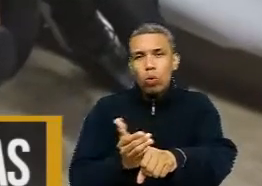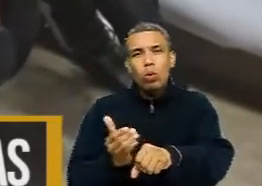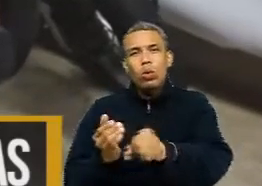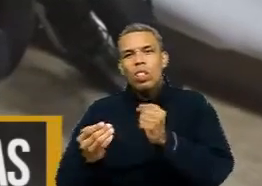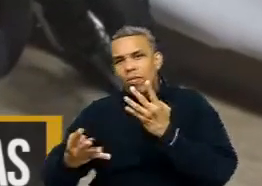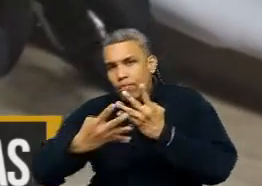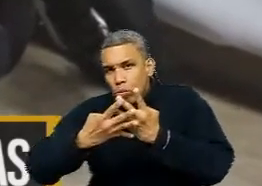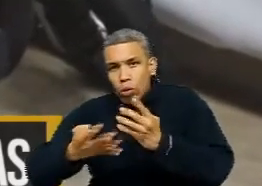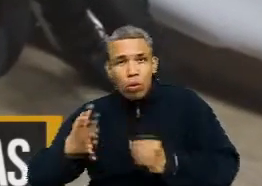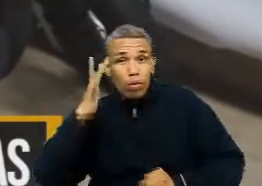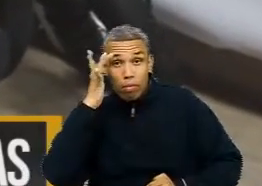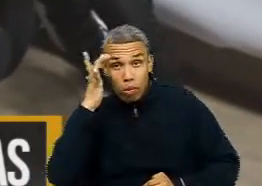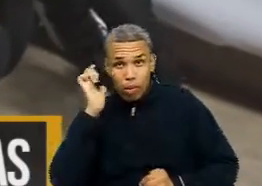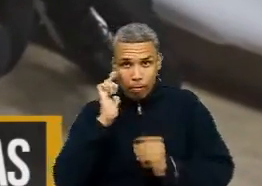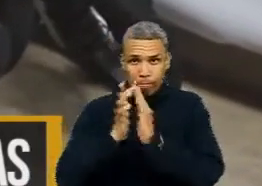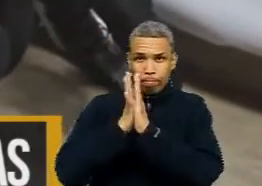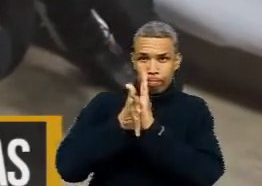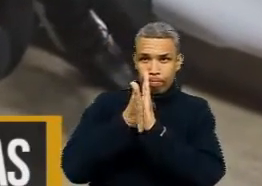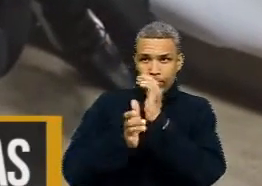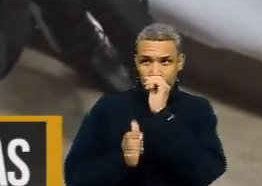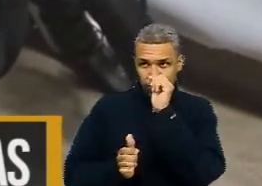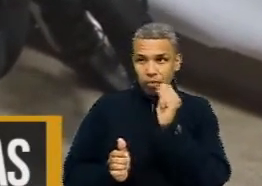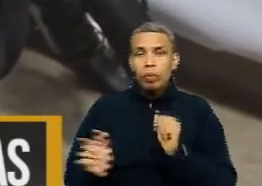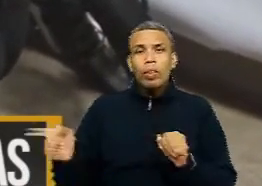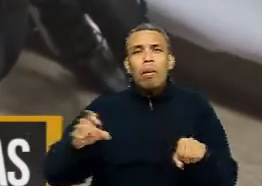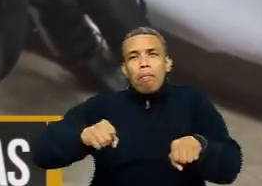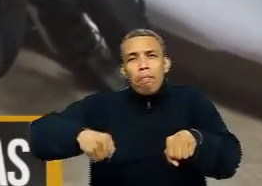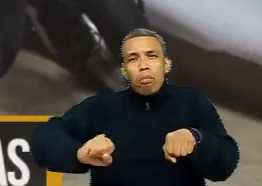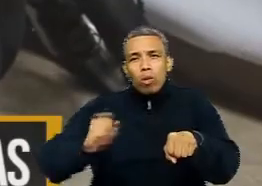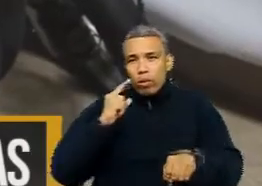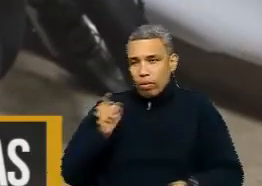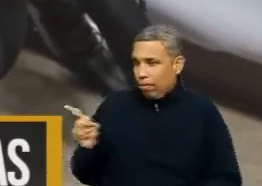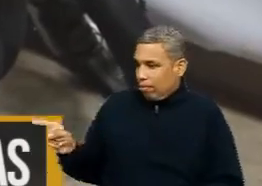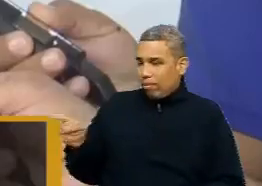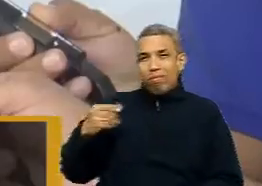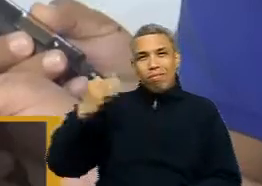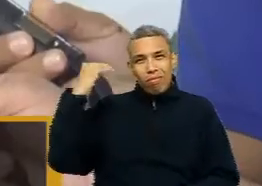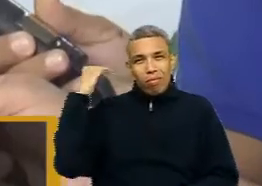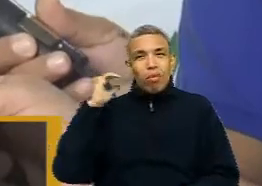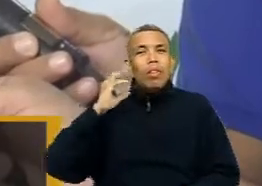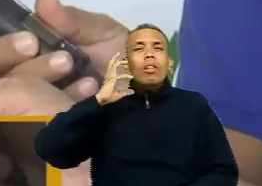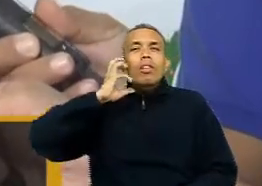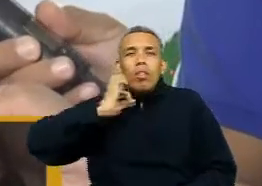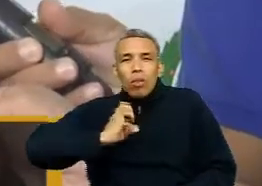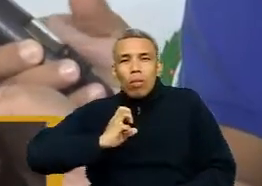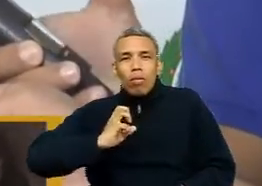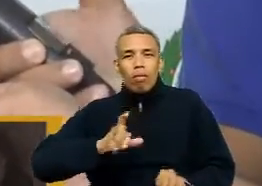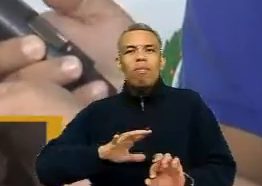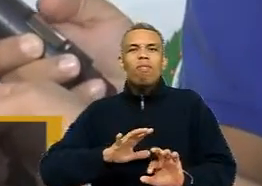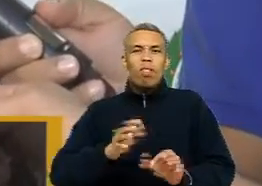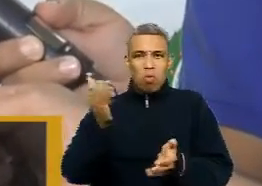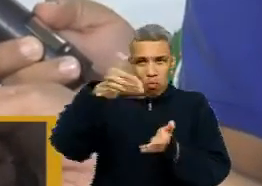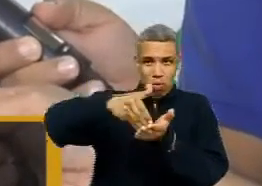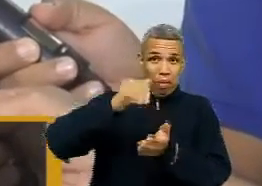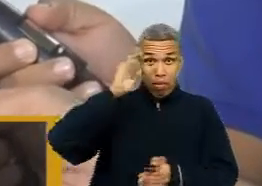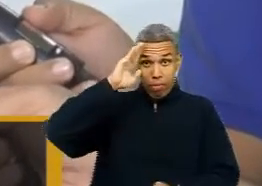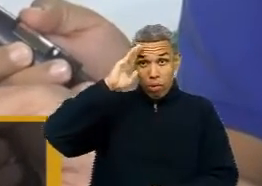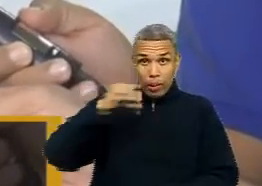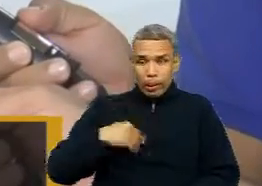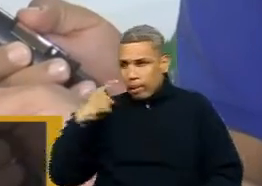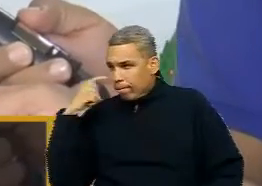han reportado capturas por receptación y recuperación de una motocicleta hurtada el pasado 6 de enero. Es así como ayer alrededor del mediodía logramos